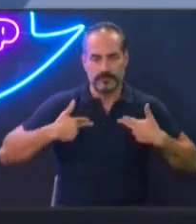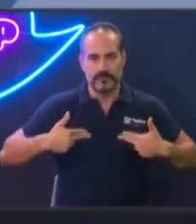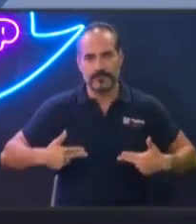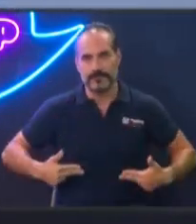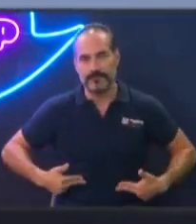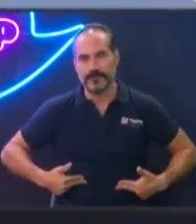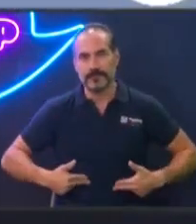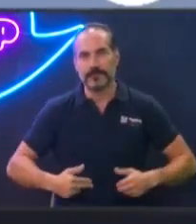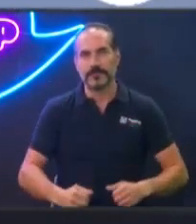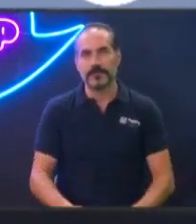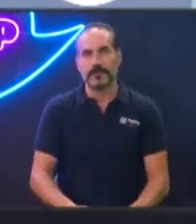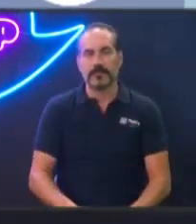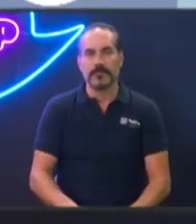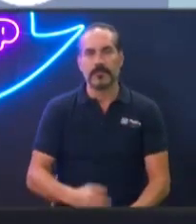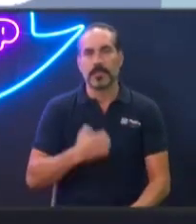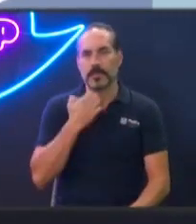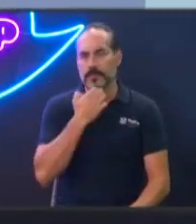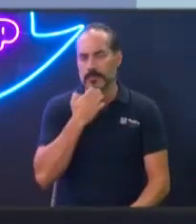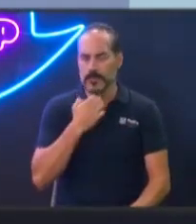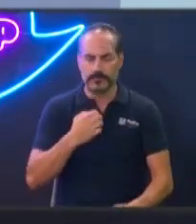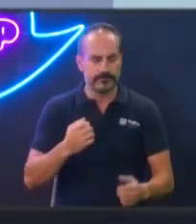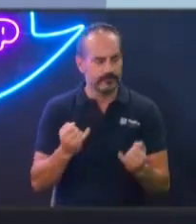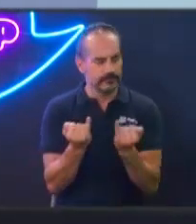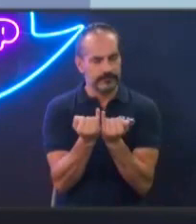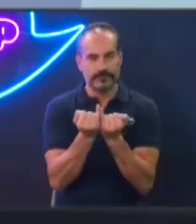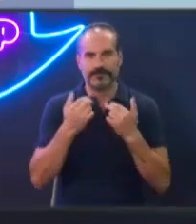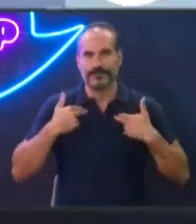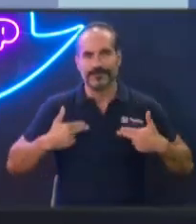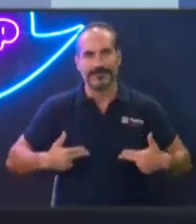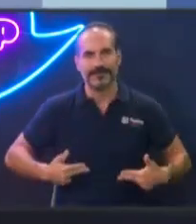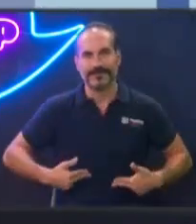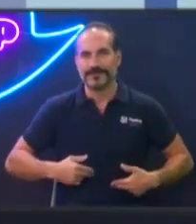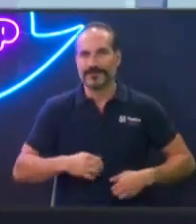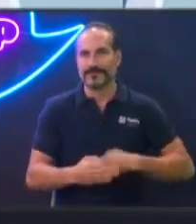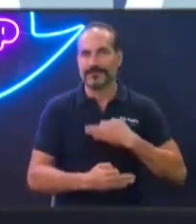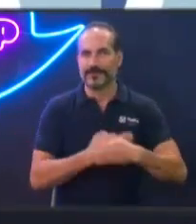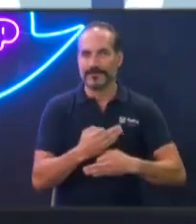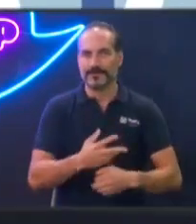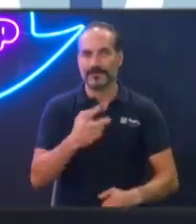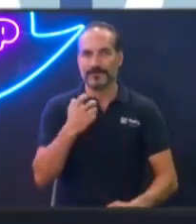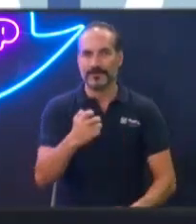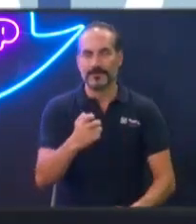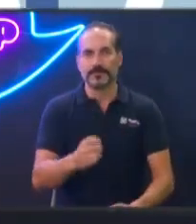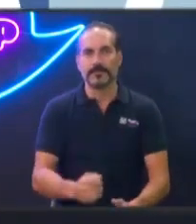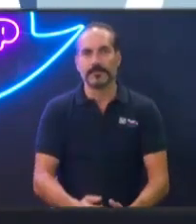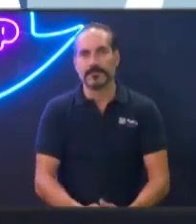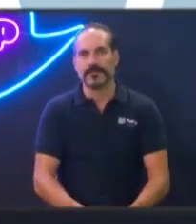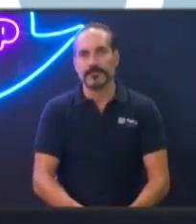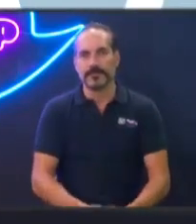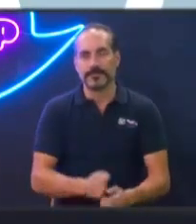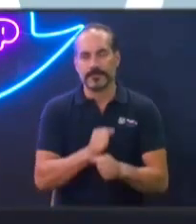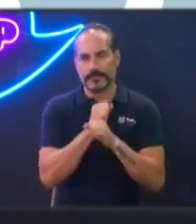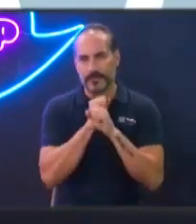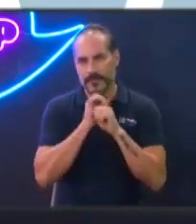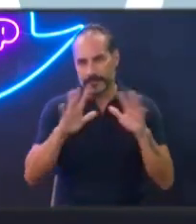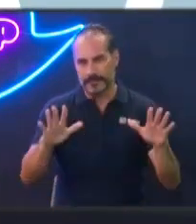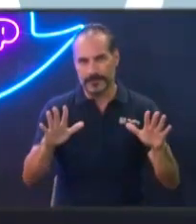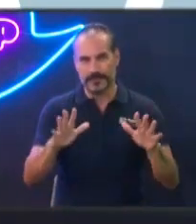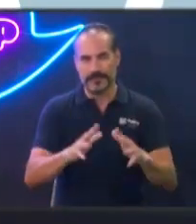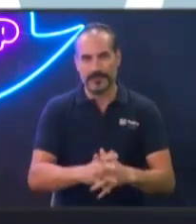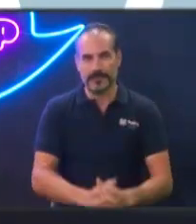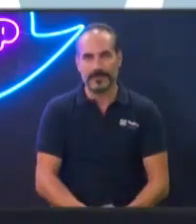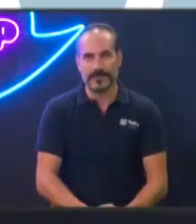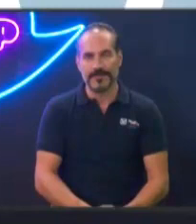y el colegio del claustro humanista en eh Pues esta parte de eh divulgación y